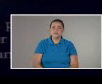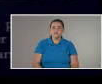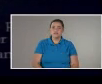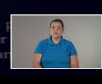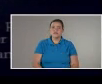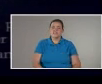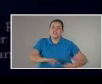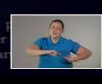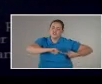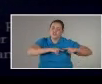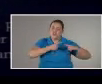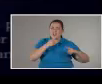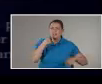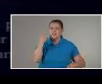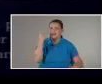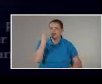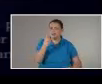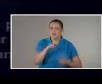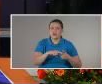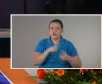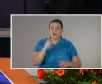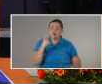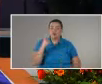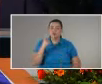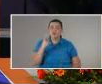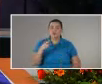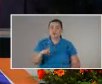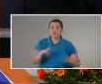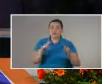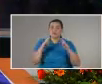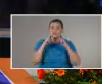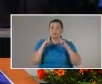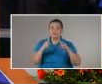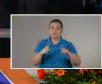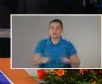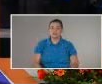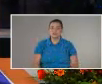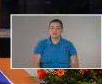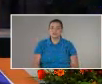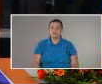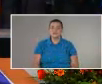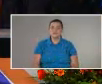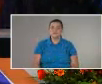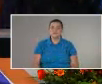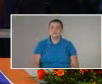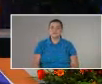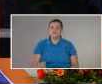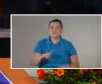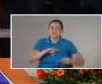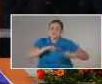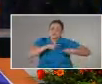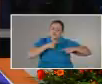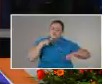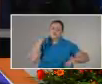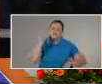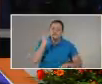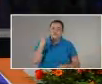todo cuando uno recibe una noticia que lo deja frío a uno. Duele todo cuando hay que entregar algo que uno ama